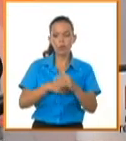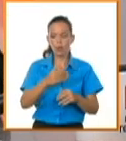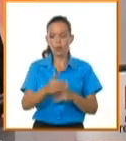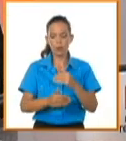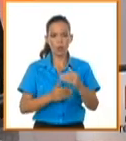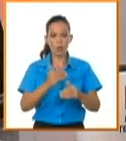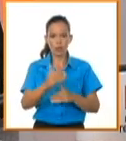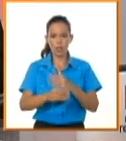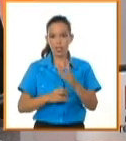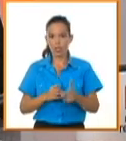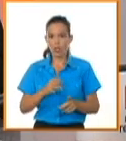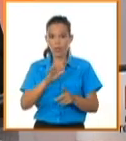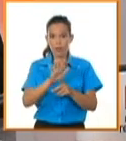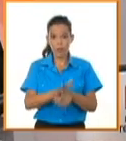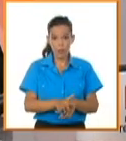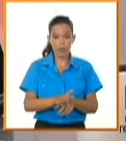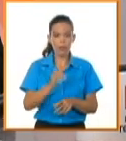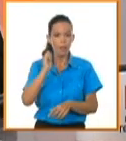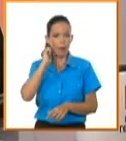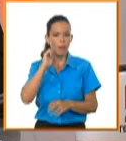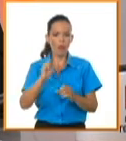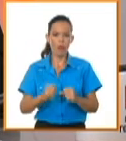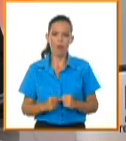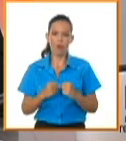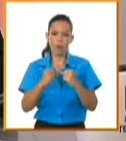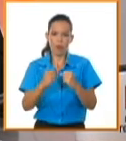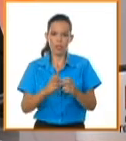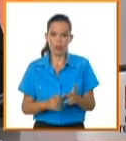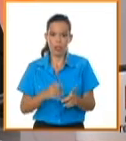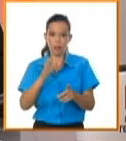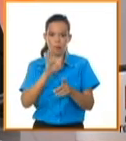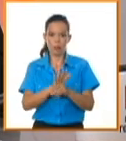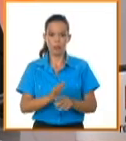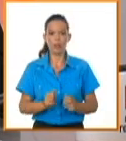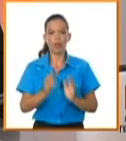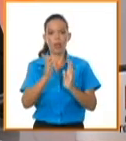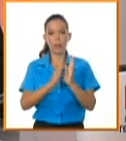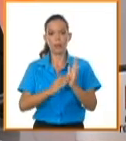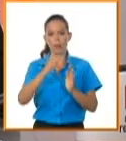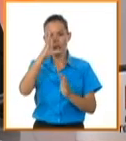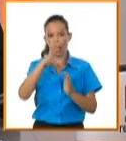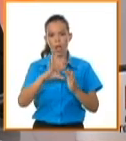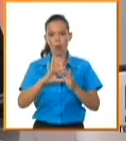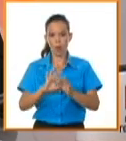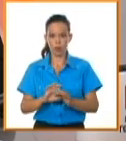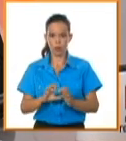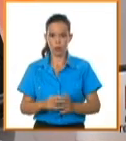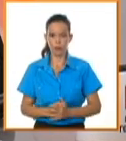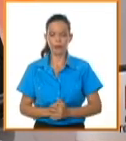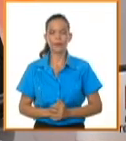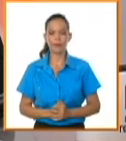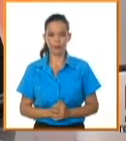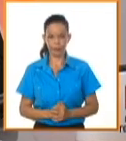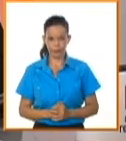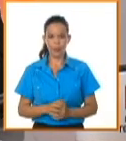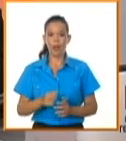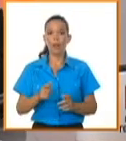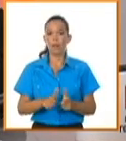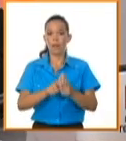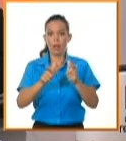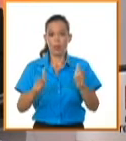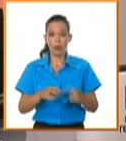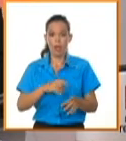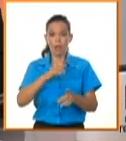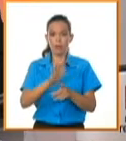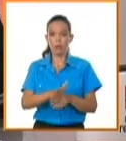empezado con un mayor ímpetu desde inicios de este mes de agosto y que ha generado sin duda